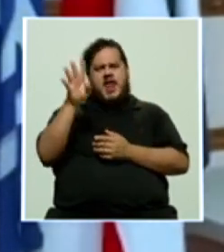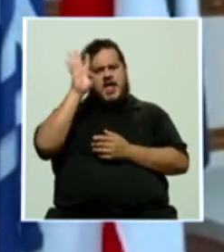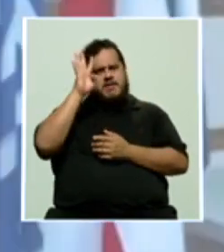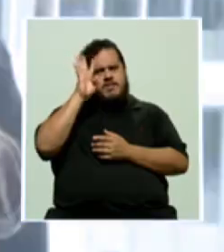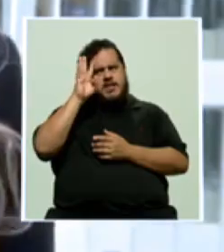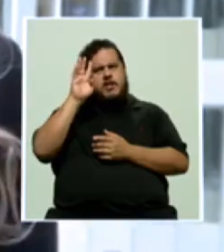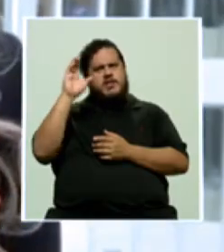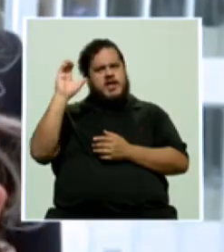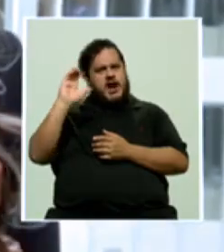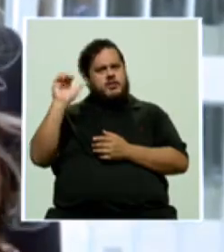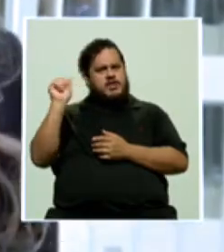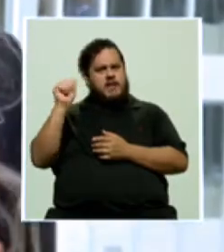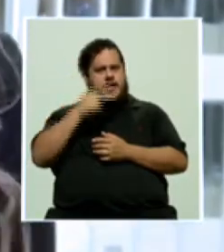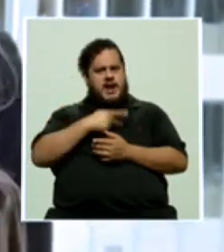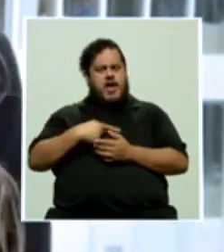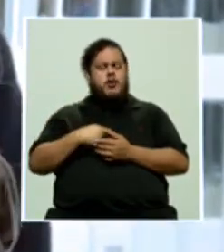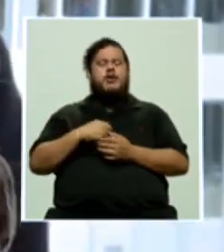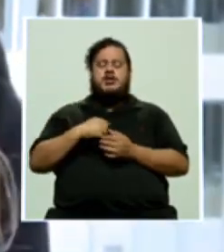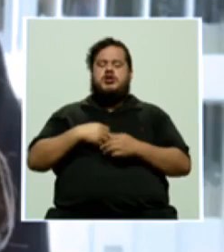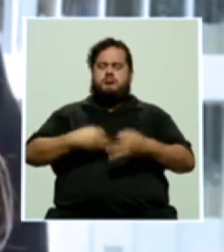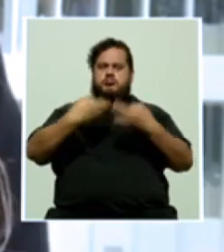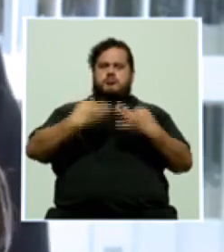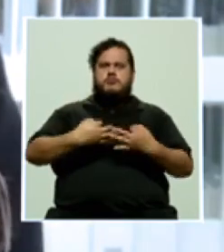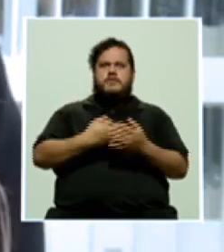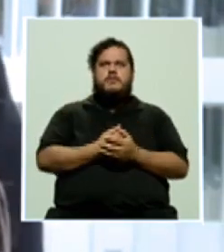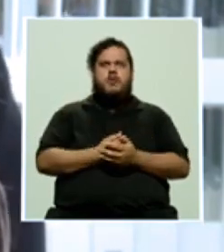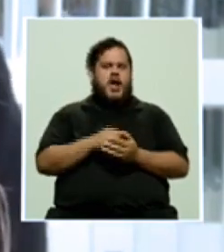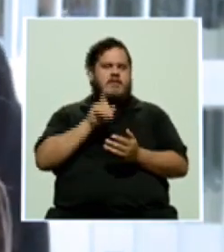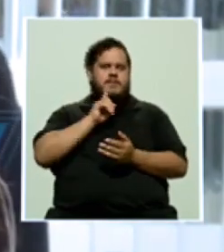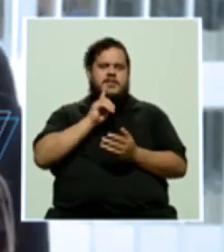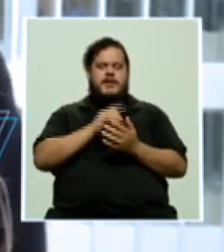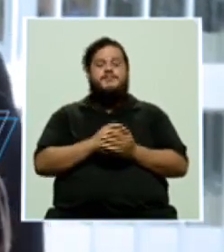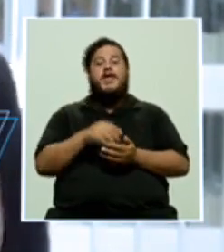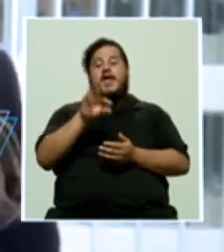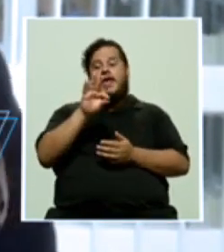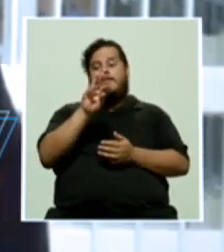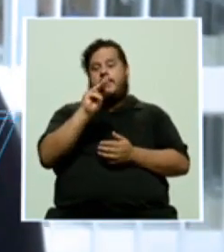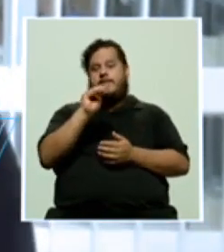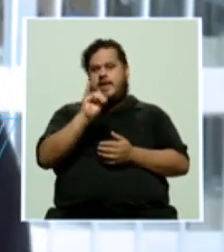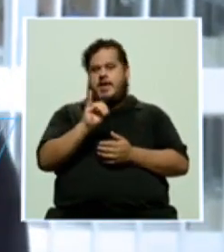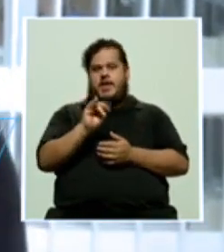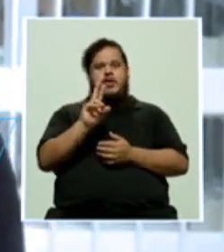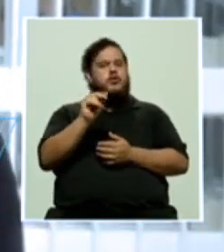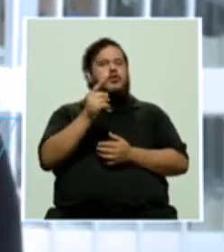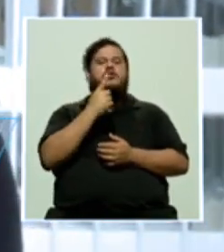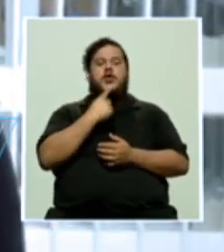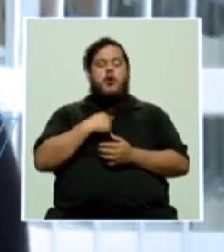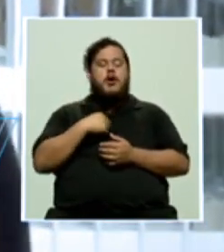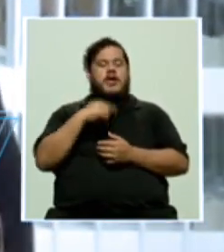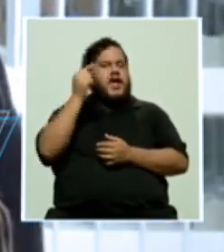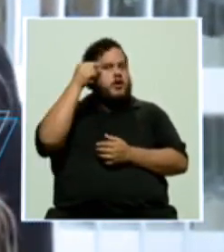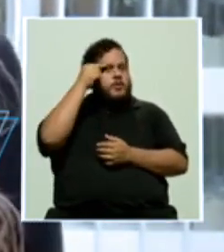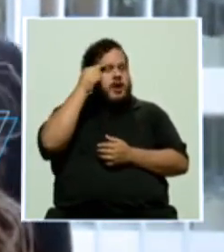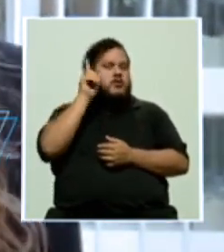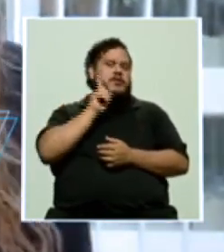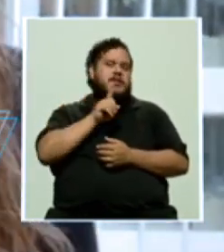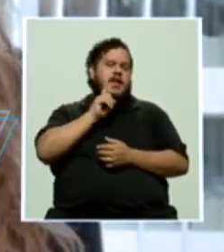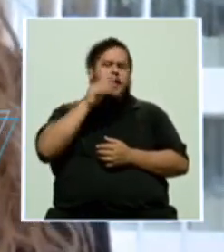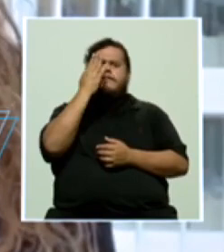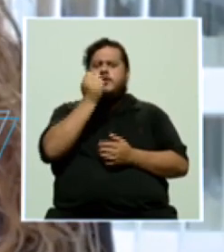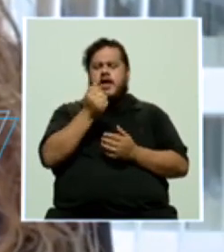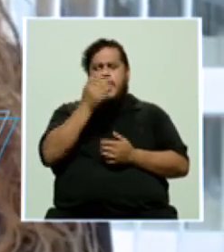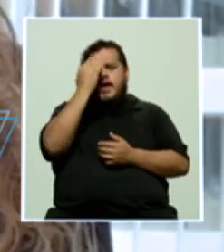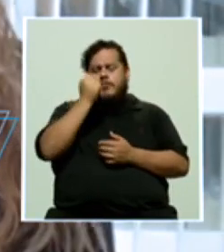confirmó. La conclusión que nos deja más clara en esto es que el Fondo Monetario nos vino a decir que el gobierno nos estaba mintiendo. ¿Por qué? Porque el